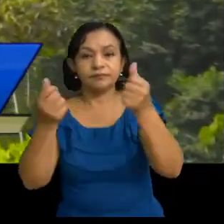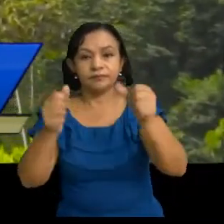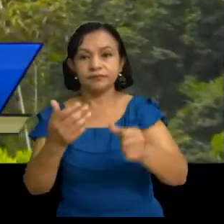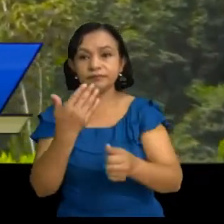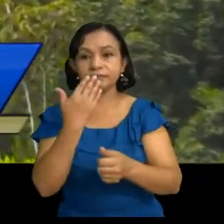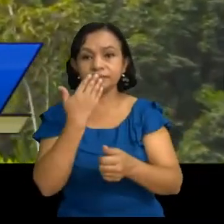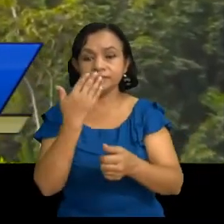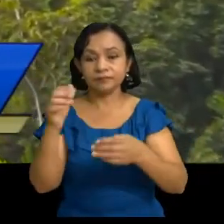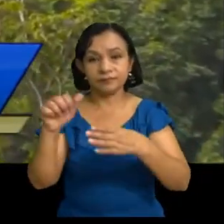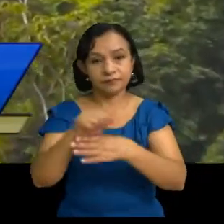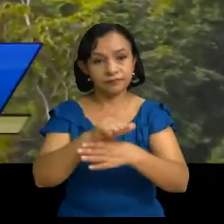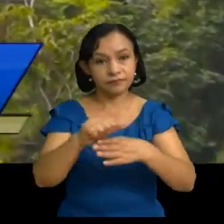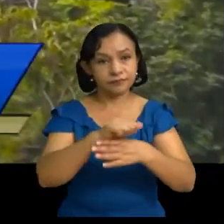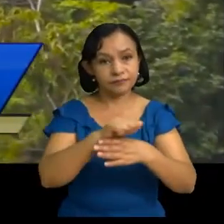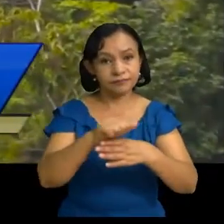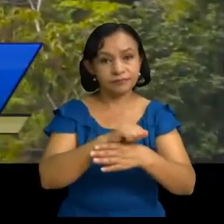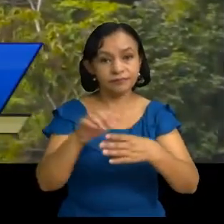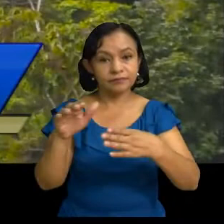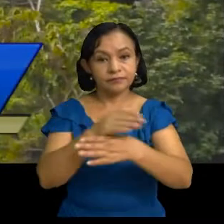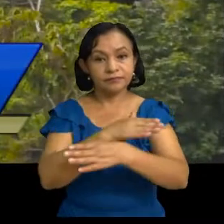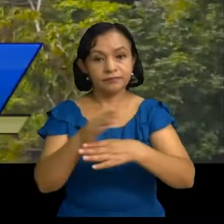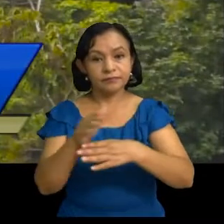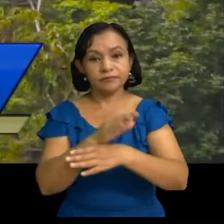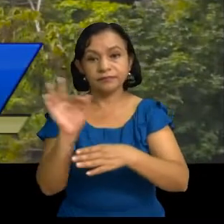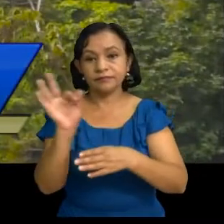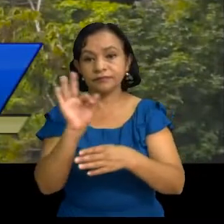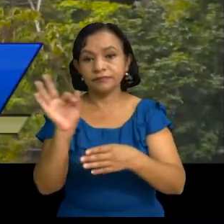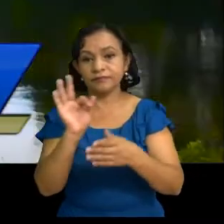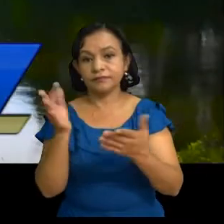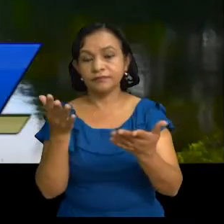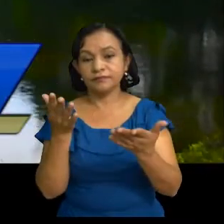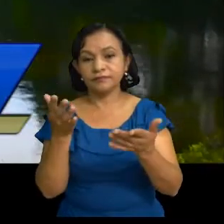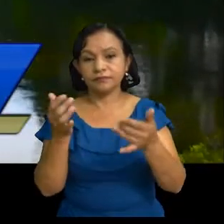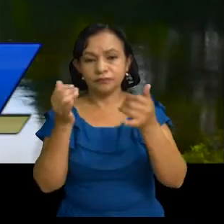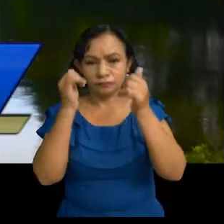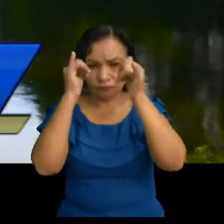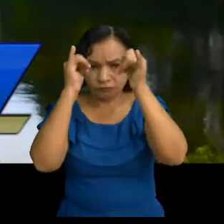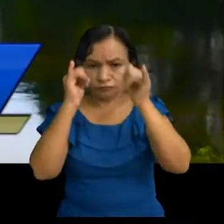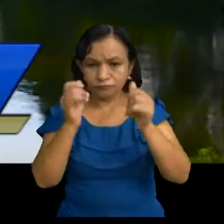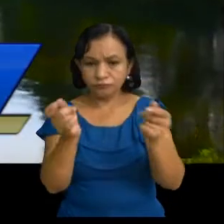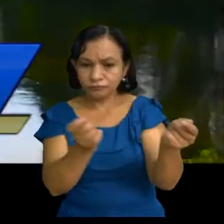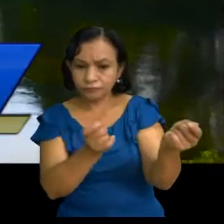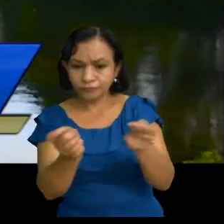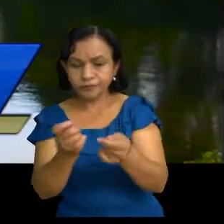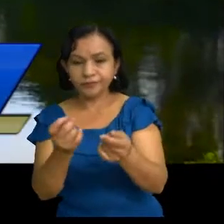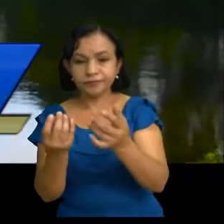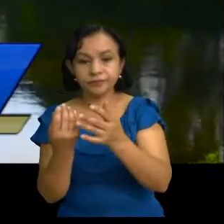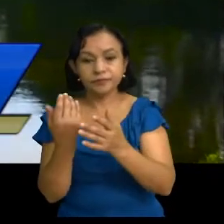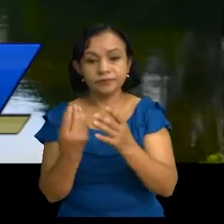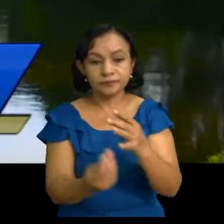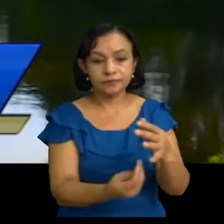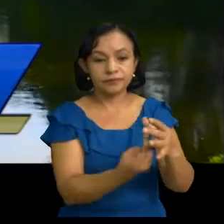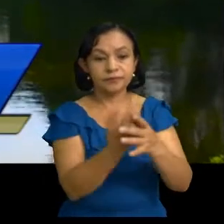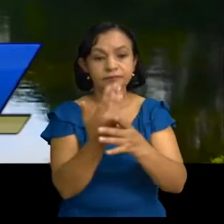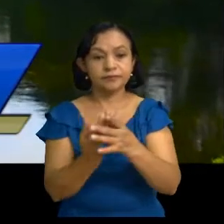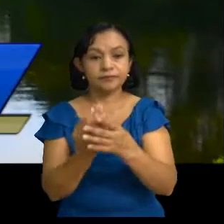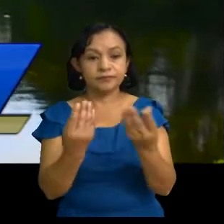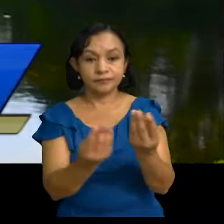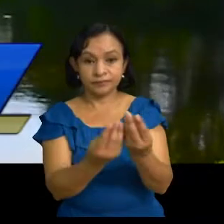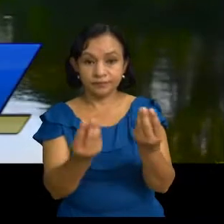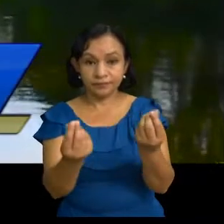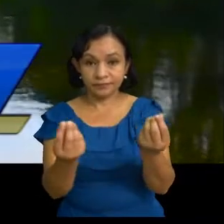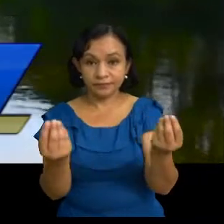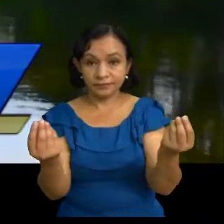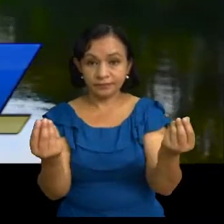prácticas a través de los sistemas silvopastoriles o agro forestales esto nos va a permitir también que la madre tierra